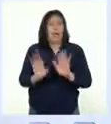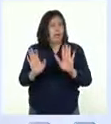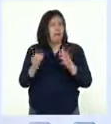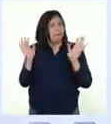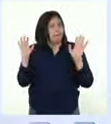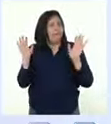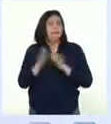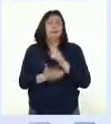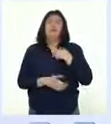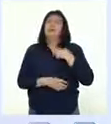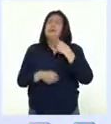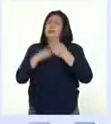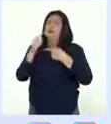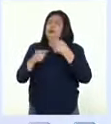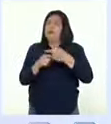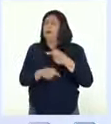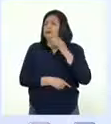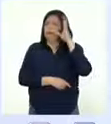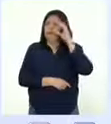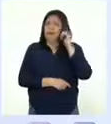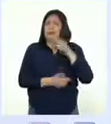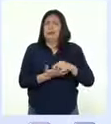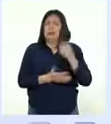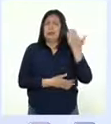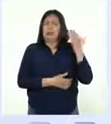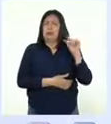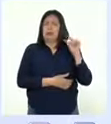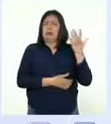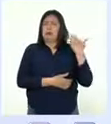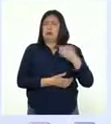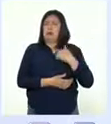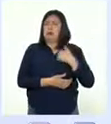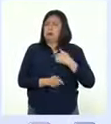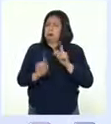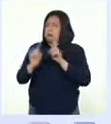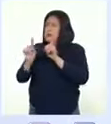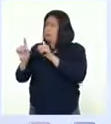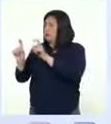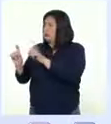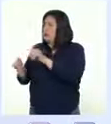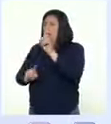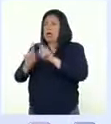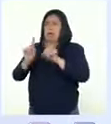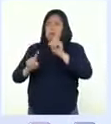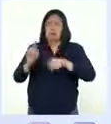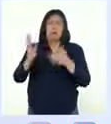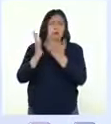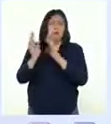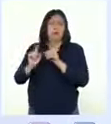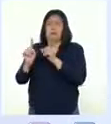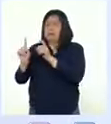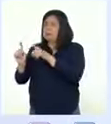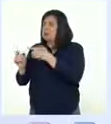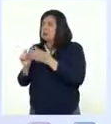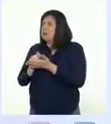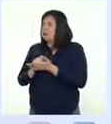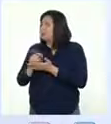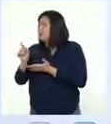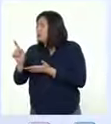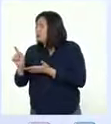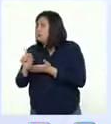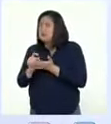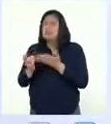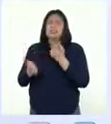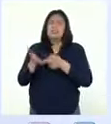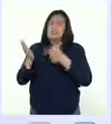Pero bueno, les cuento, chicas y chicos, que hace poco hice una encuesta entre algunos estudiantes